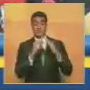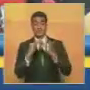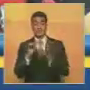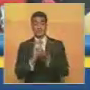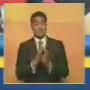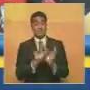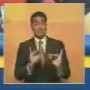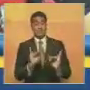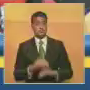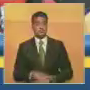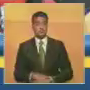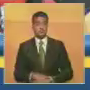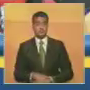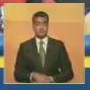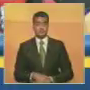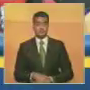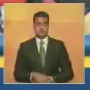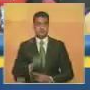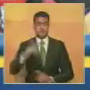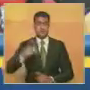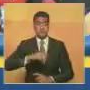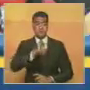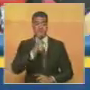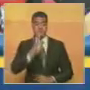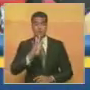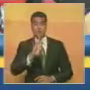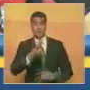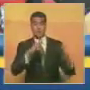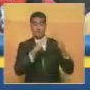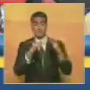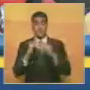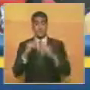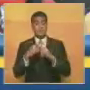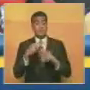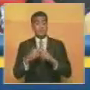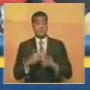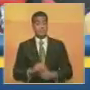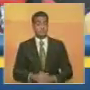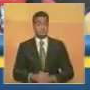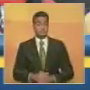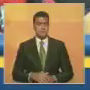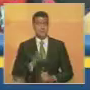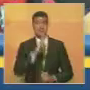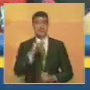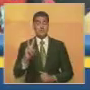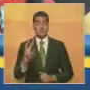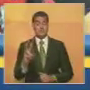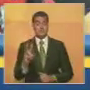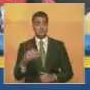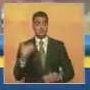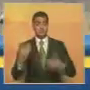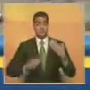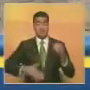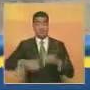un total de 71 personas pero también tenemos 24 viviendas en peligro potencial y 22 que sufrieron